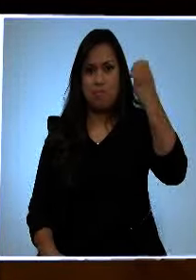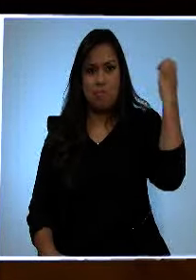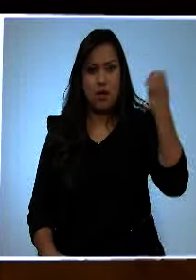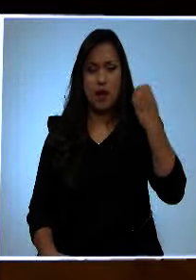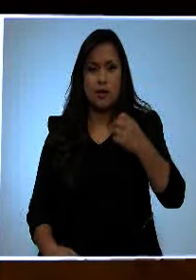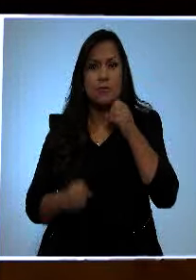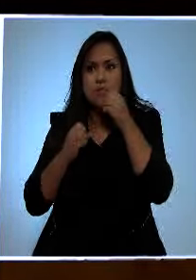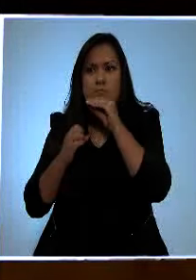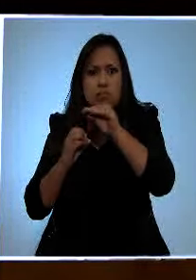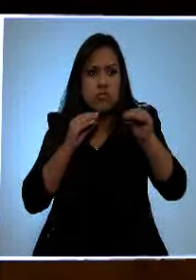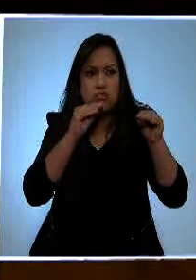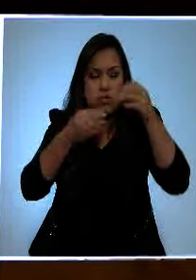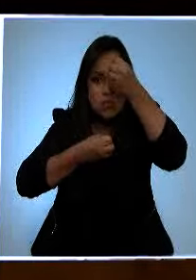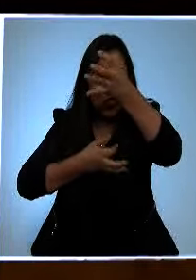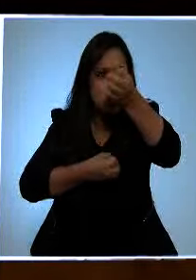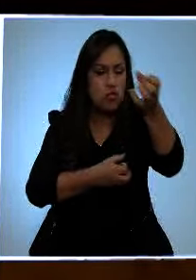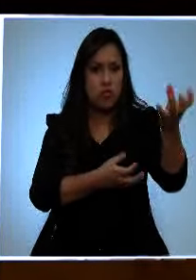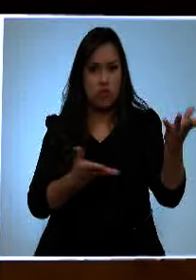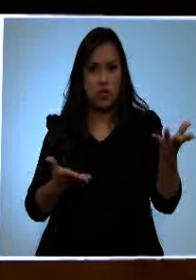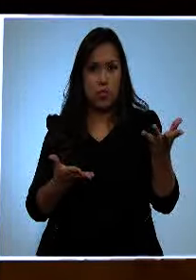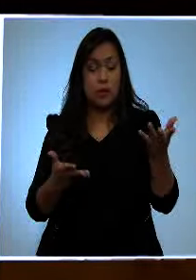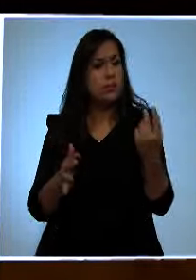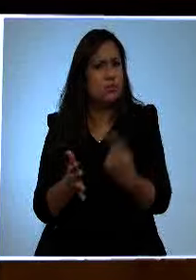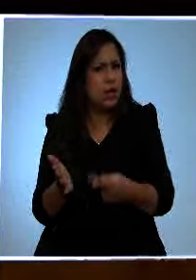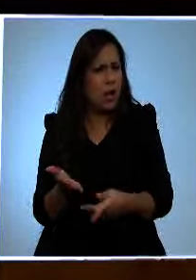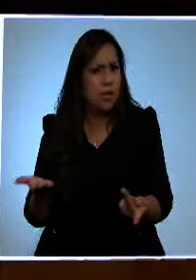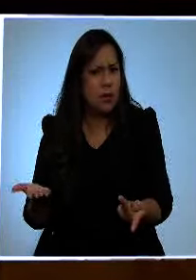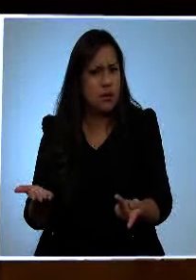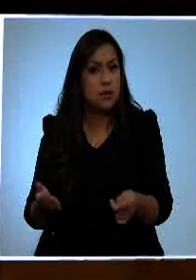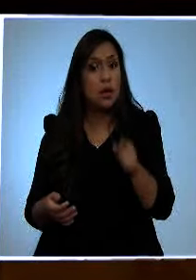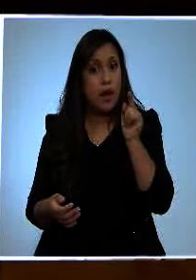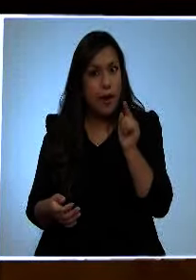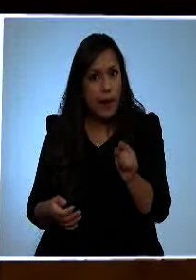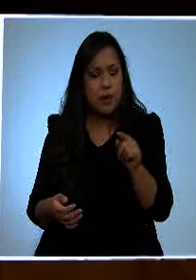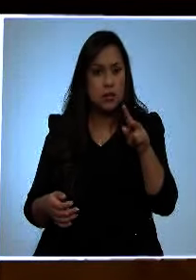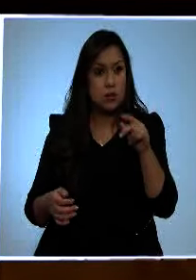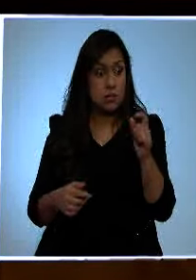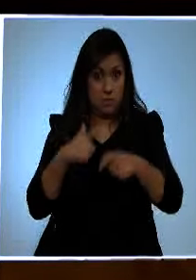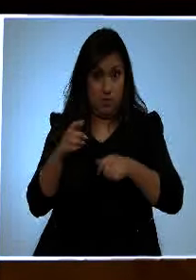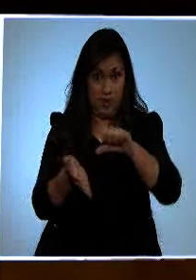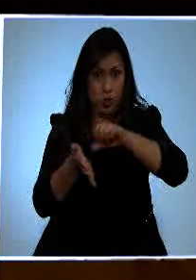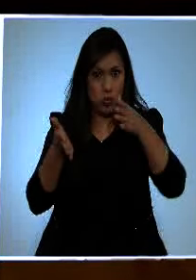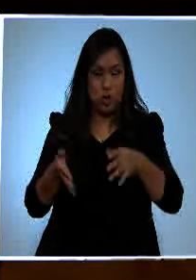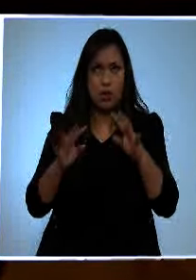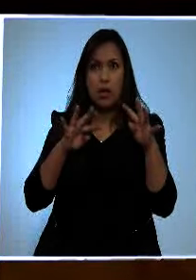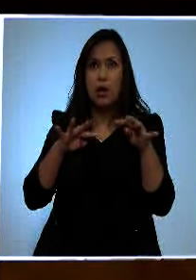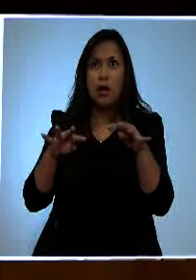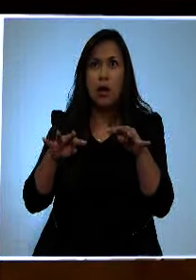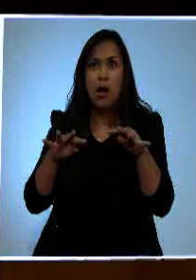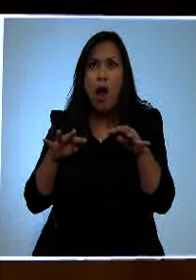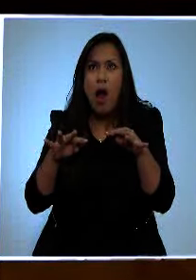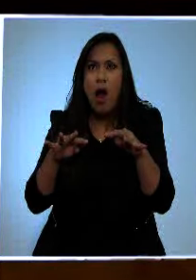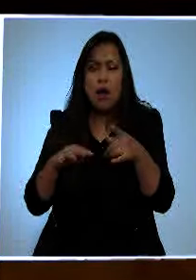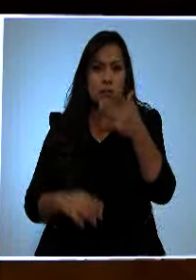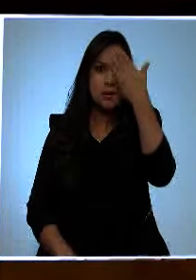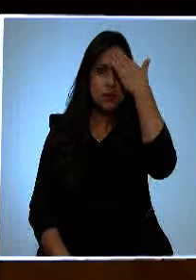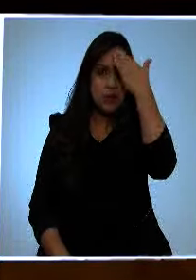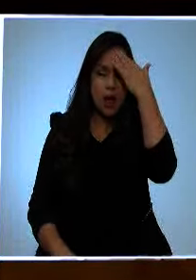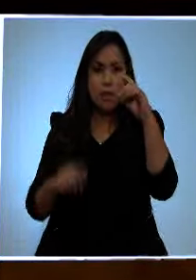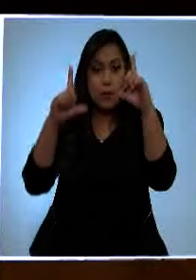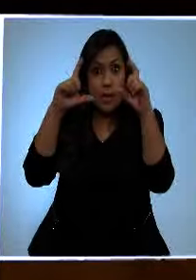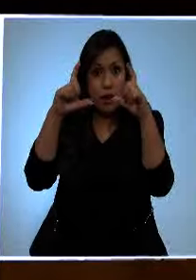Amber Qué sucede en ese momento usted va a poder observar la foto de esa criatura a nivel nacional en todo el